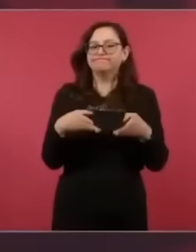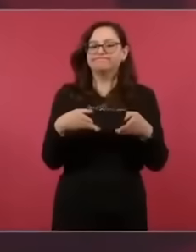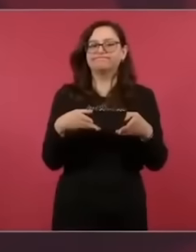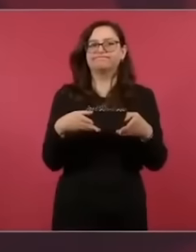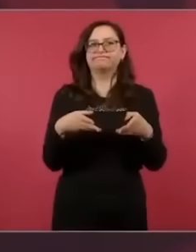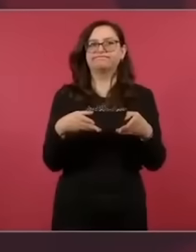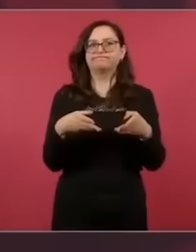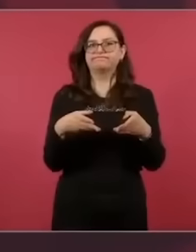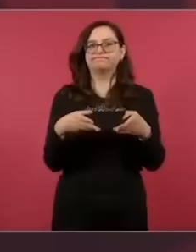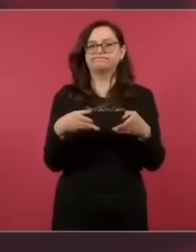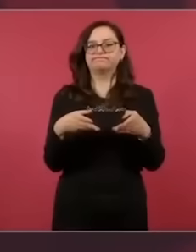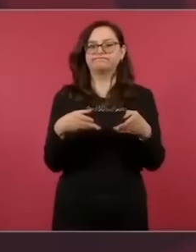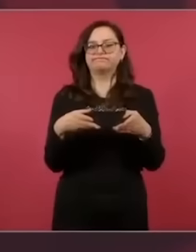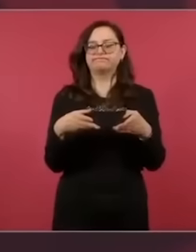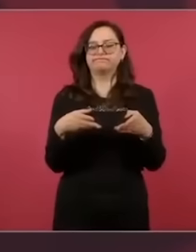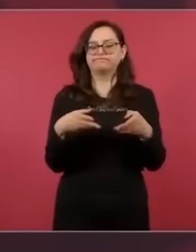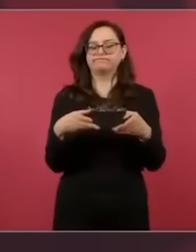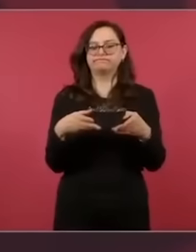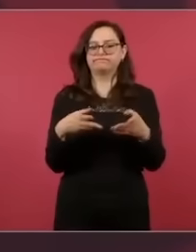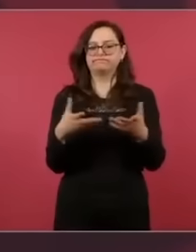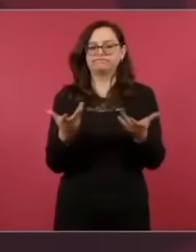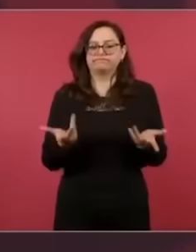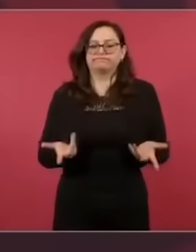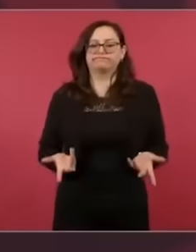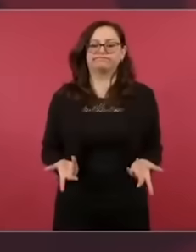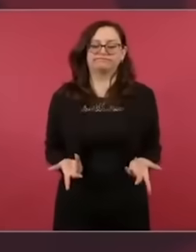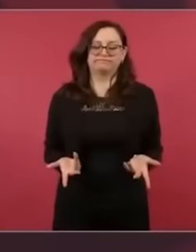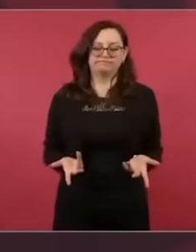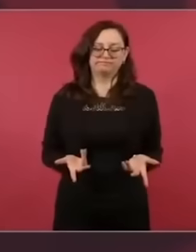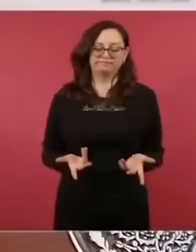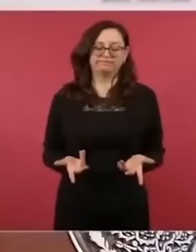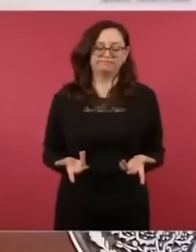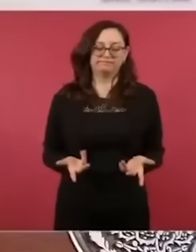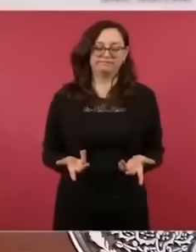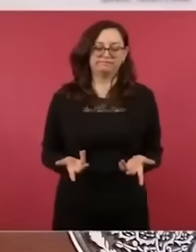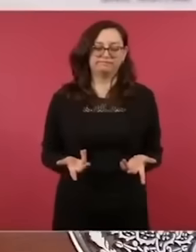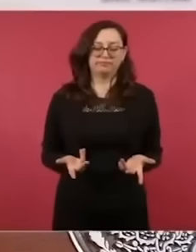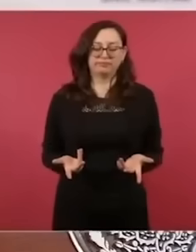también quiero mucho, mucho, o sea, imagínense,